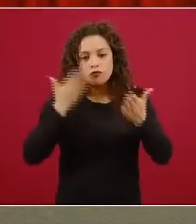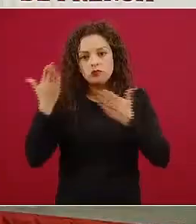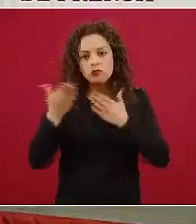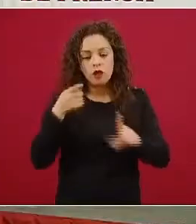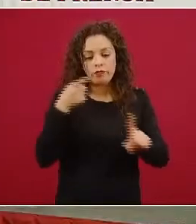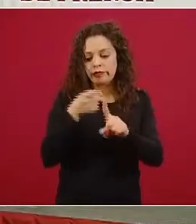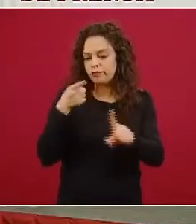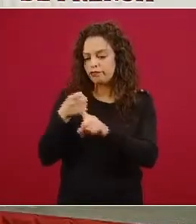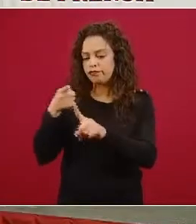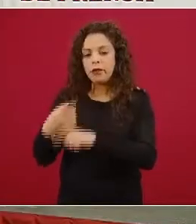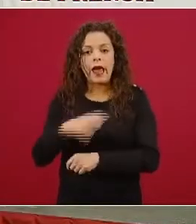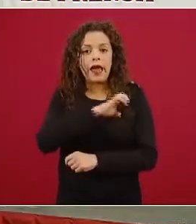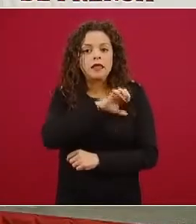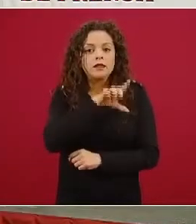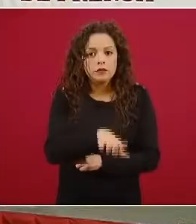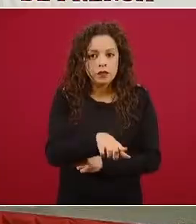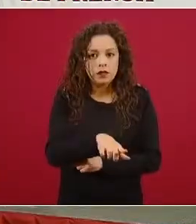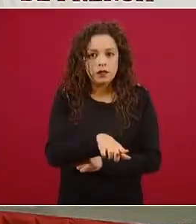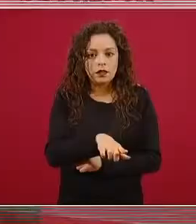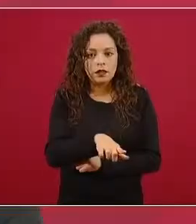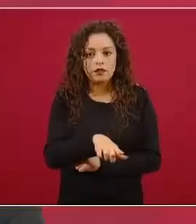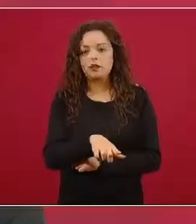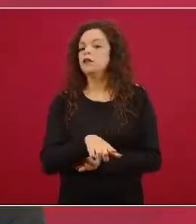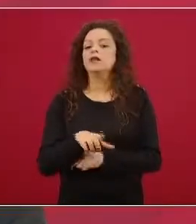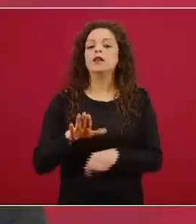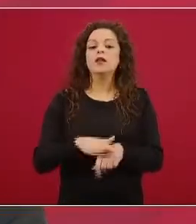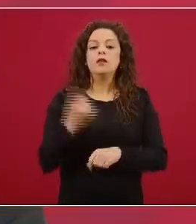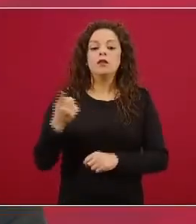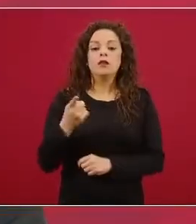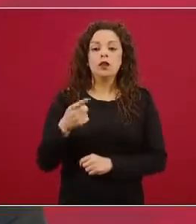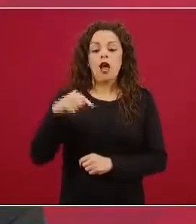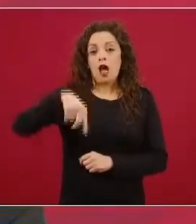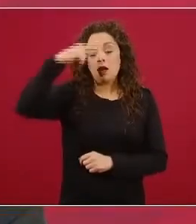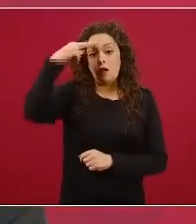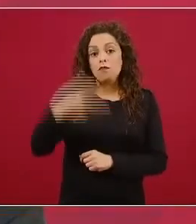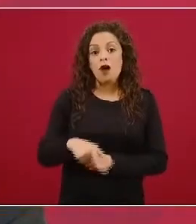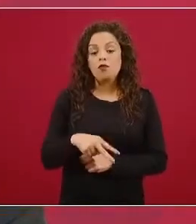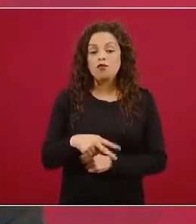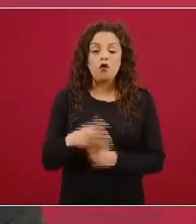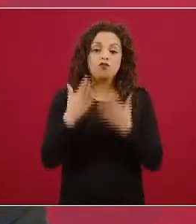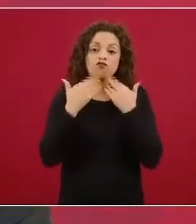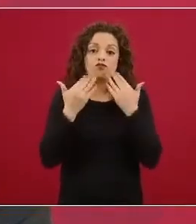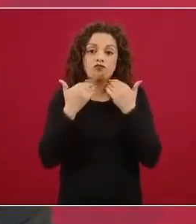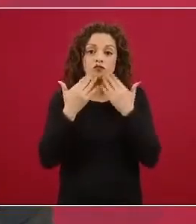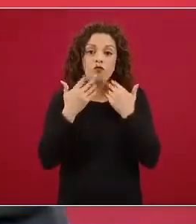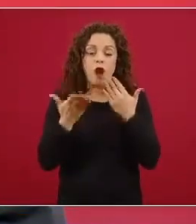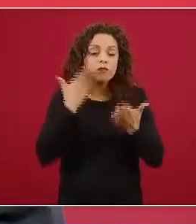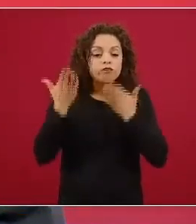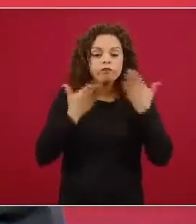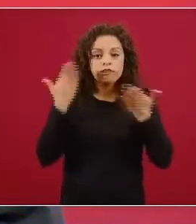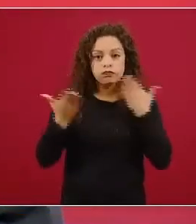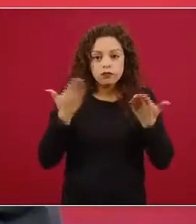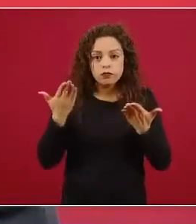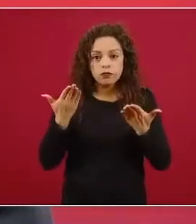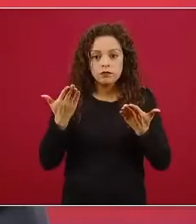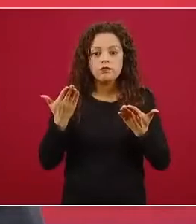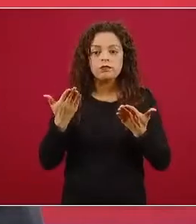especializados para los que podría no haber una oferta suficiente de educación en México, con el propósito de que regresen a